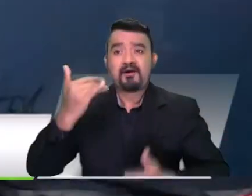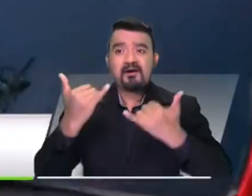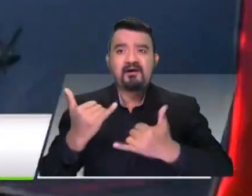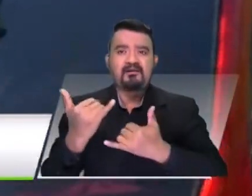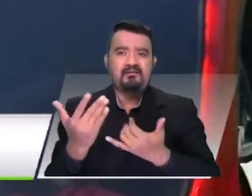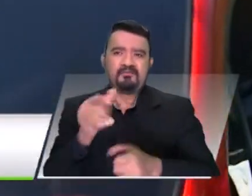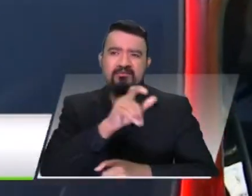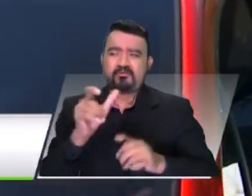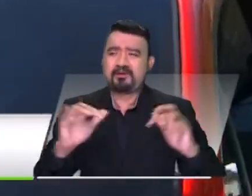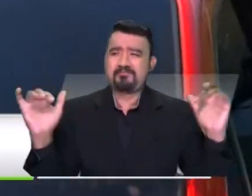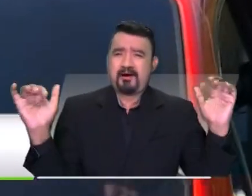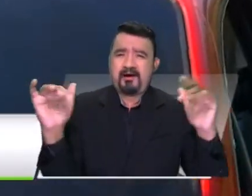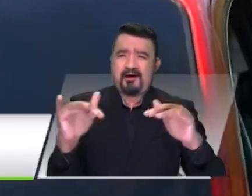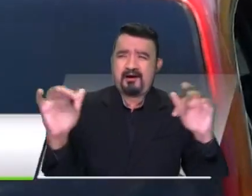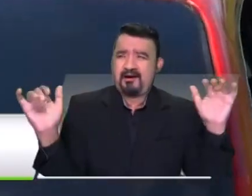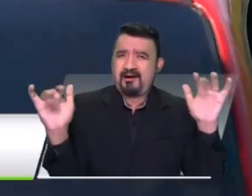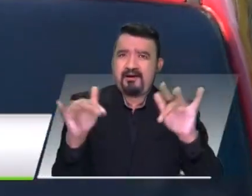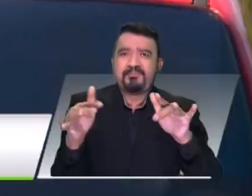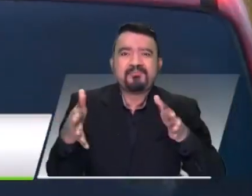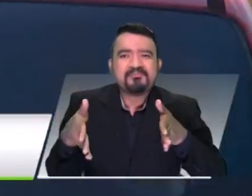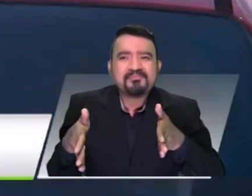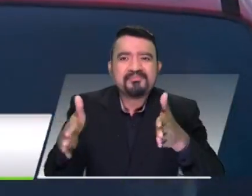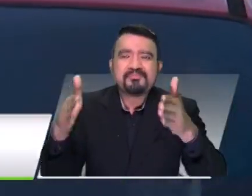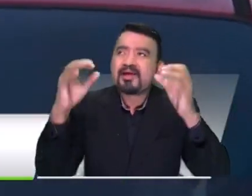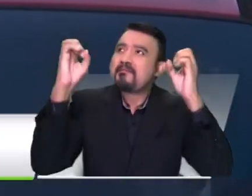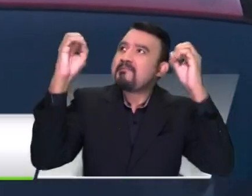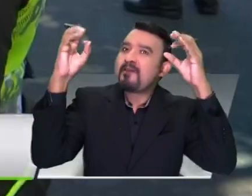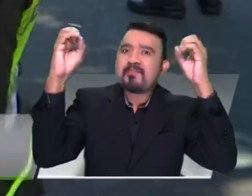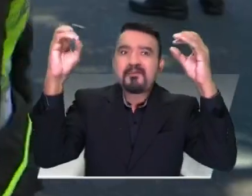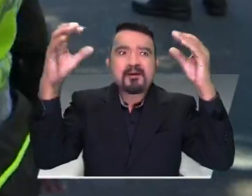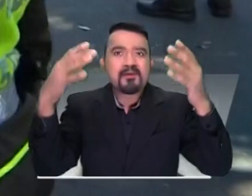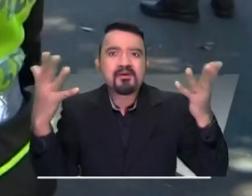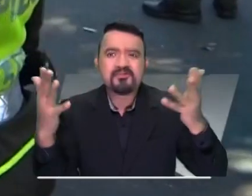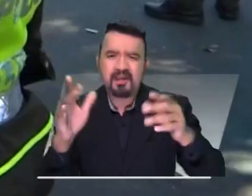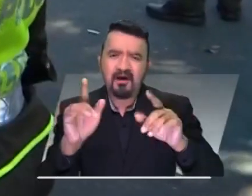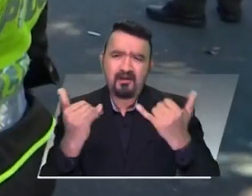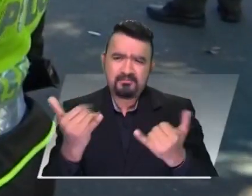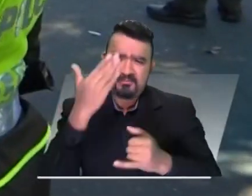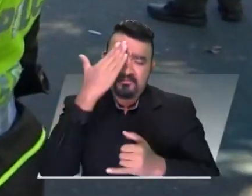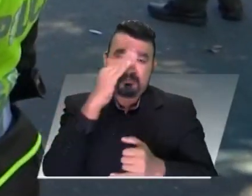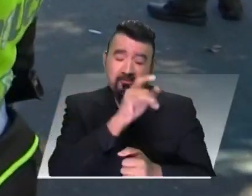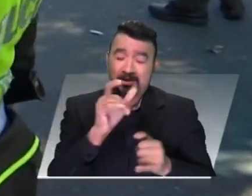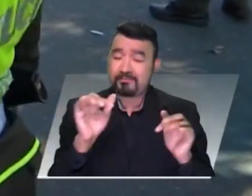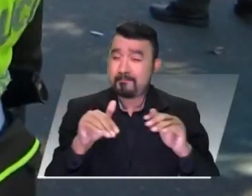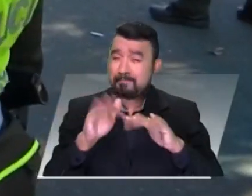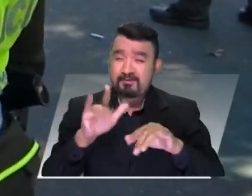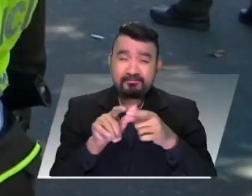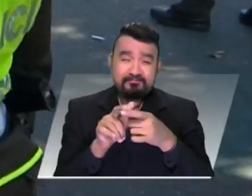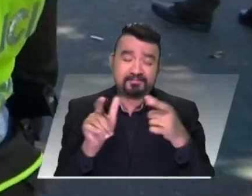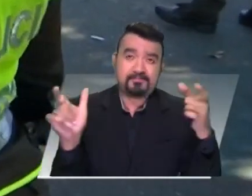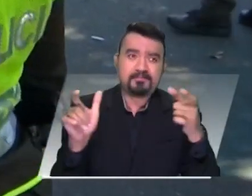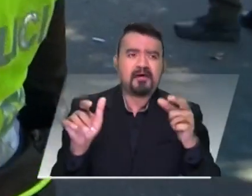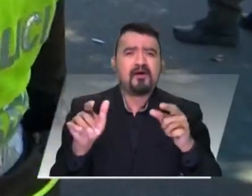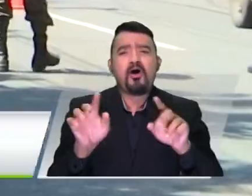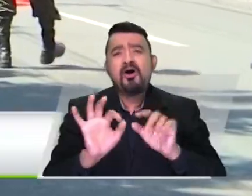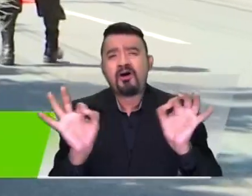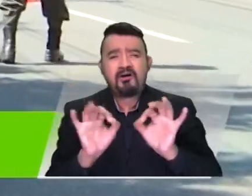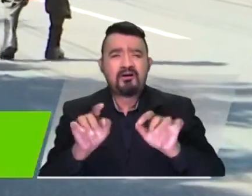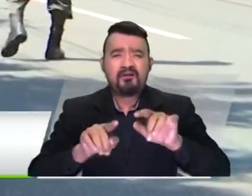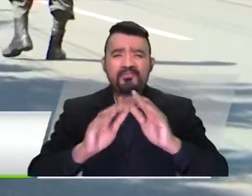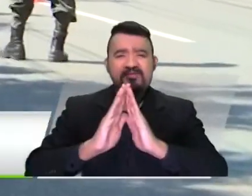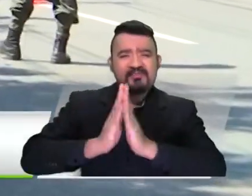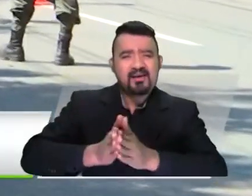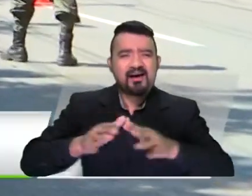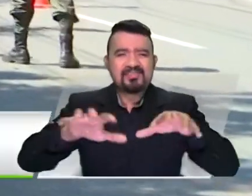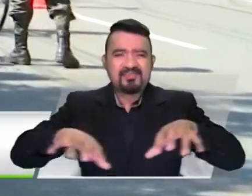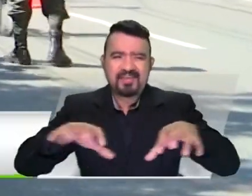cantidad de personas las que salgan a disfrutar de los alumbrados en el Valle de Aburrá y también a disfrutar las diferentes actividades decembrinas luego